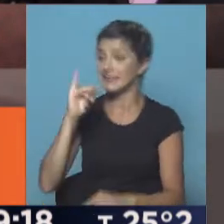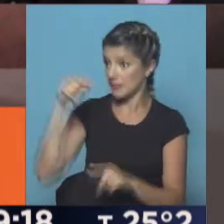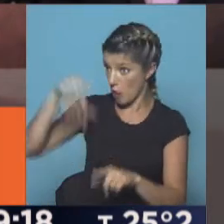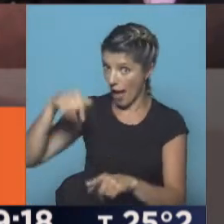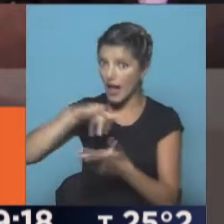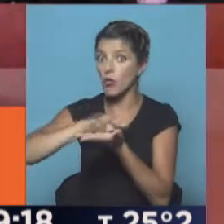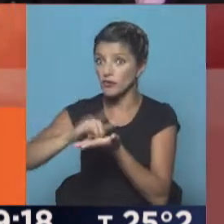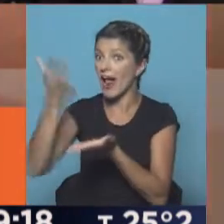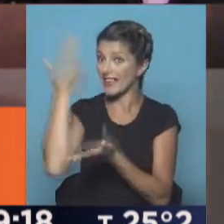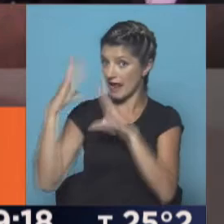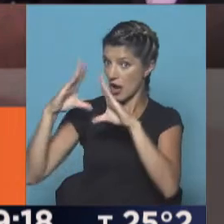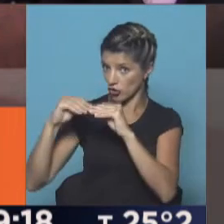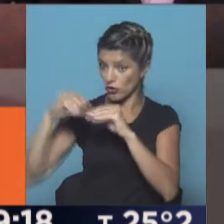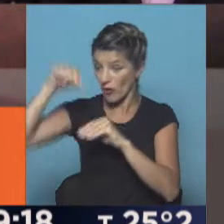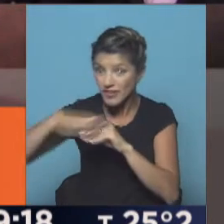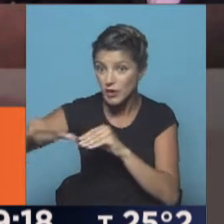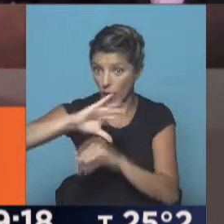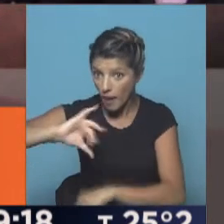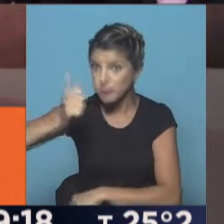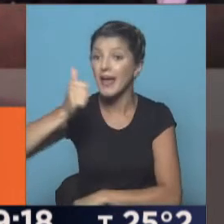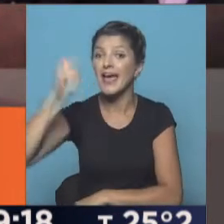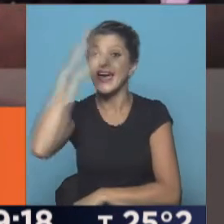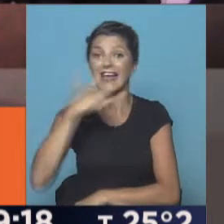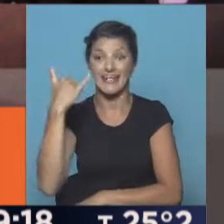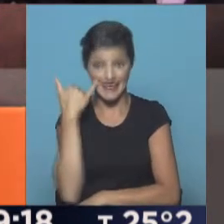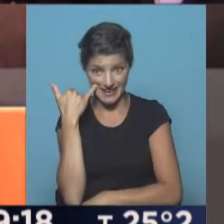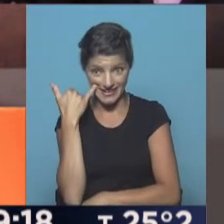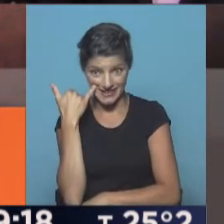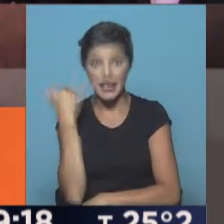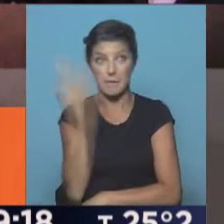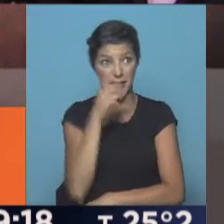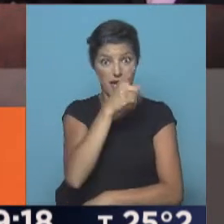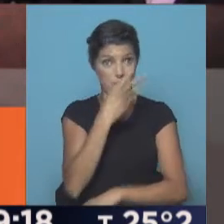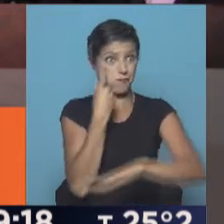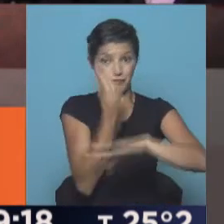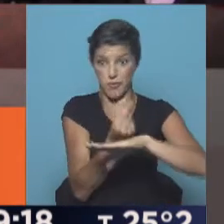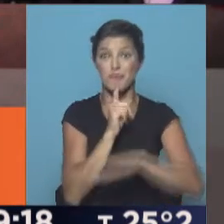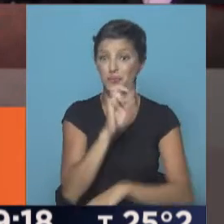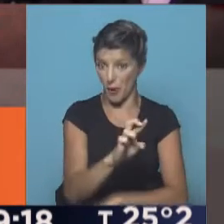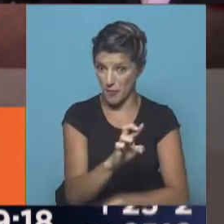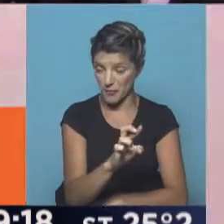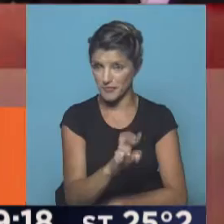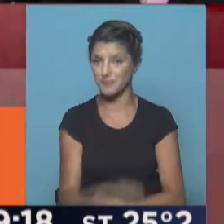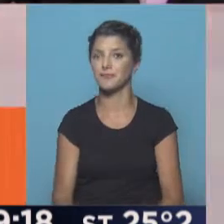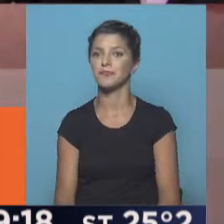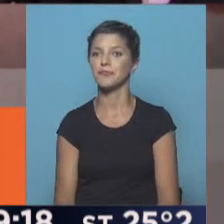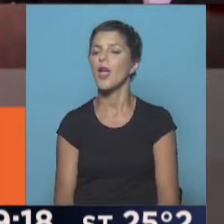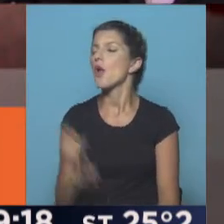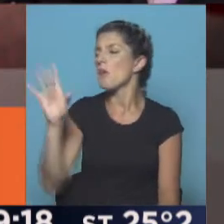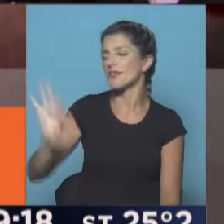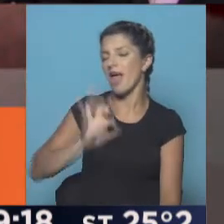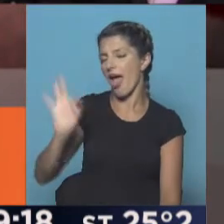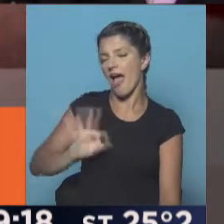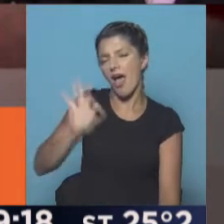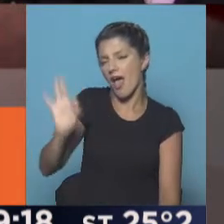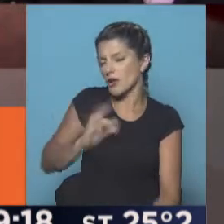Nueva York fue cuando ganó el estado de Nueva York, estado de Donald Trump. Esta es una realidad. Hace tanto tiempo que residís en Nueva York que me